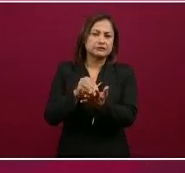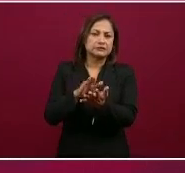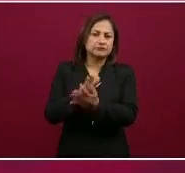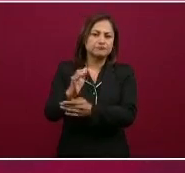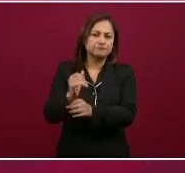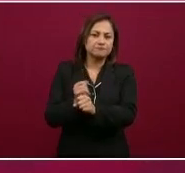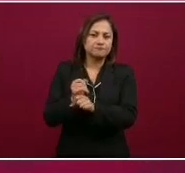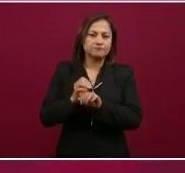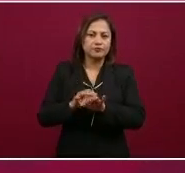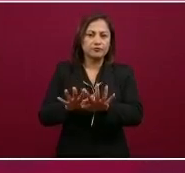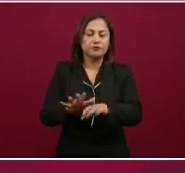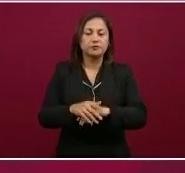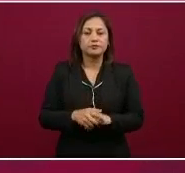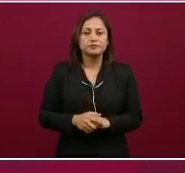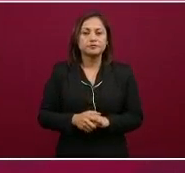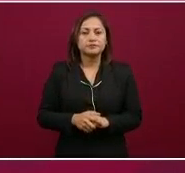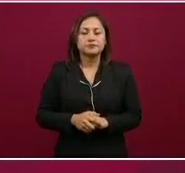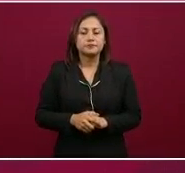Antes